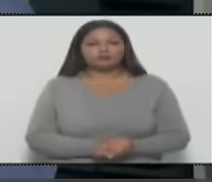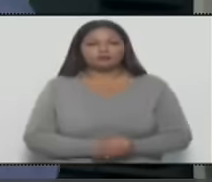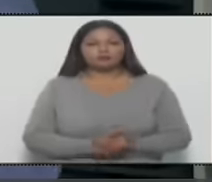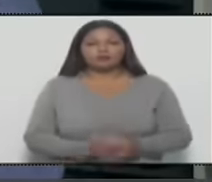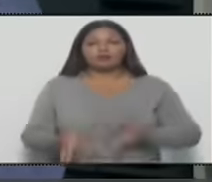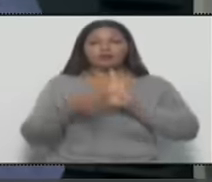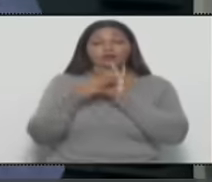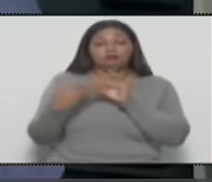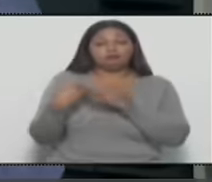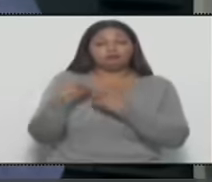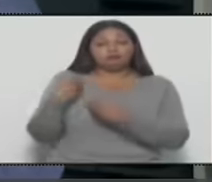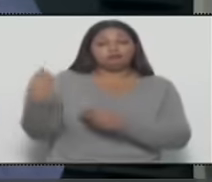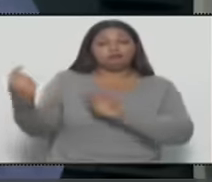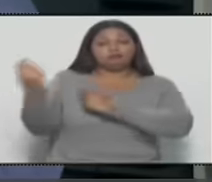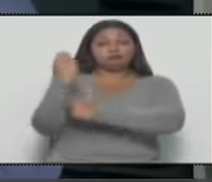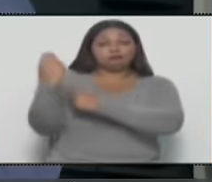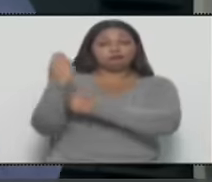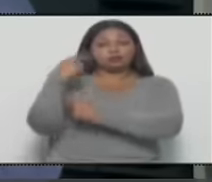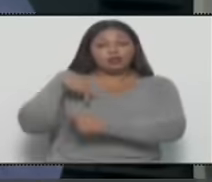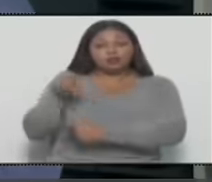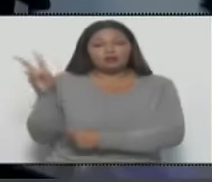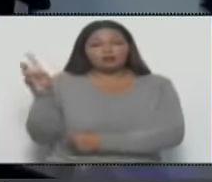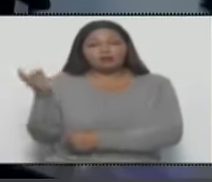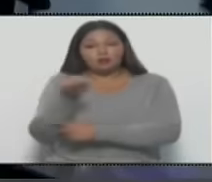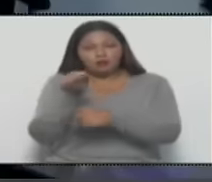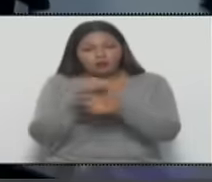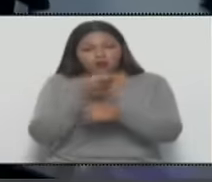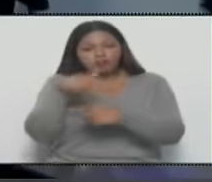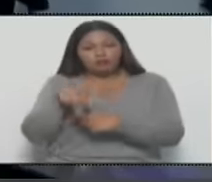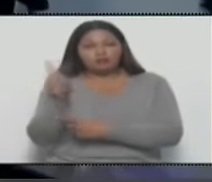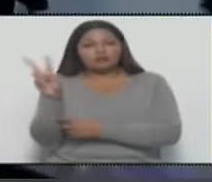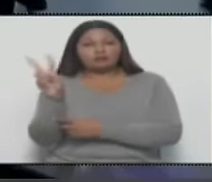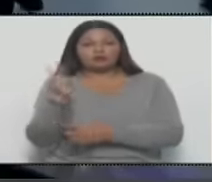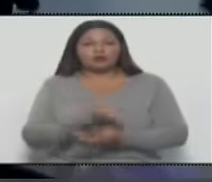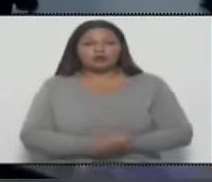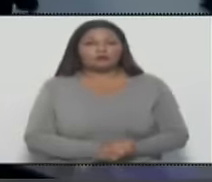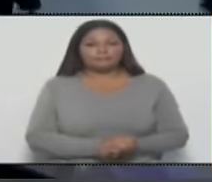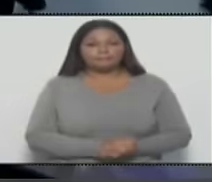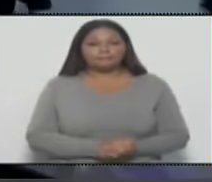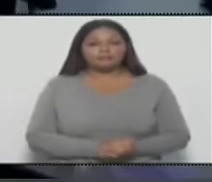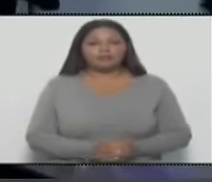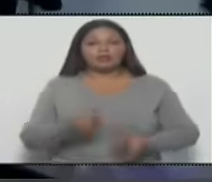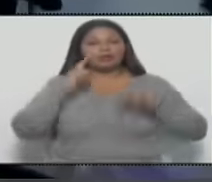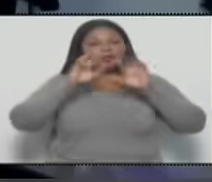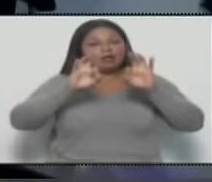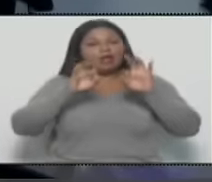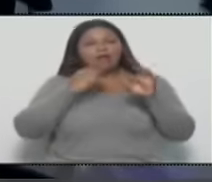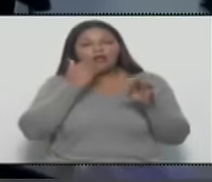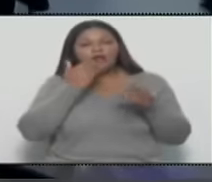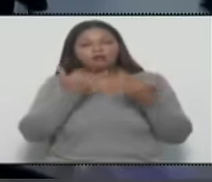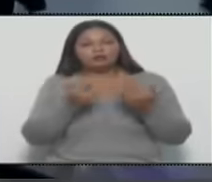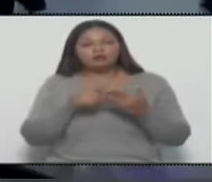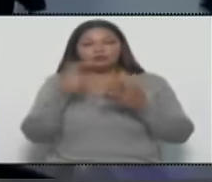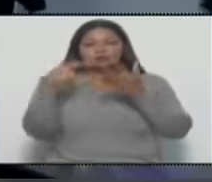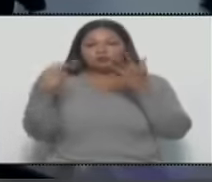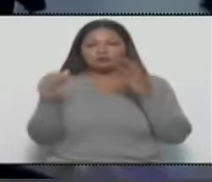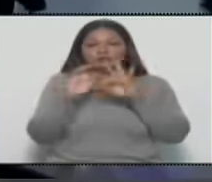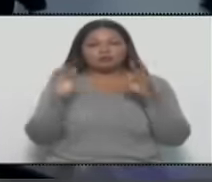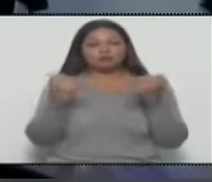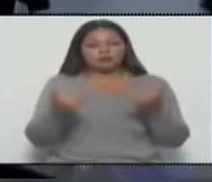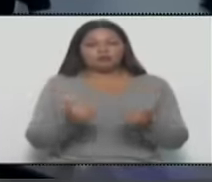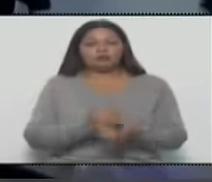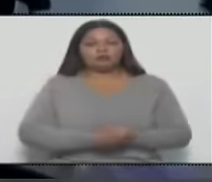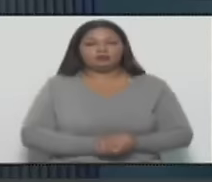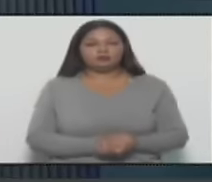para atacar aquí a nuestro gobierno. Fíjate, para precisar algo, porque como él nos hablaba de tipos